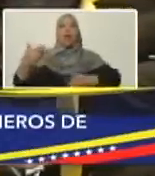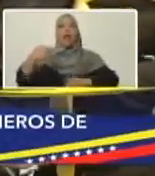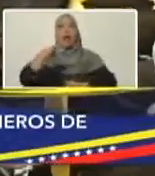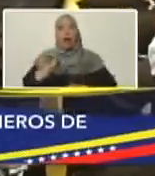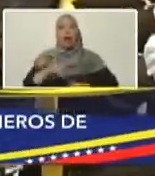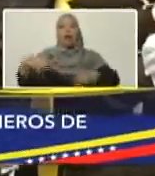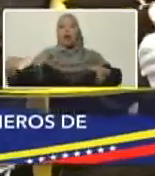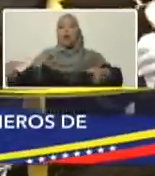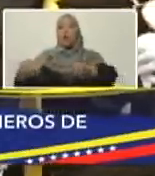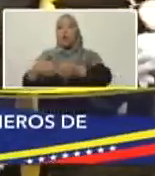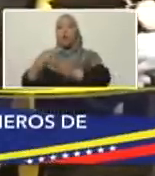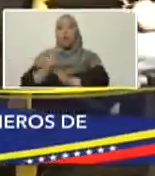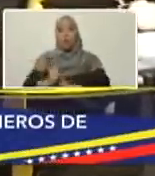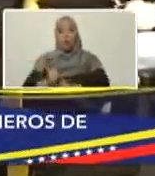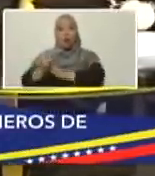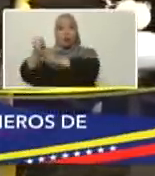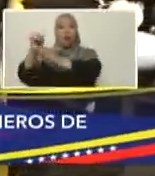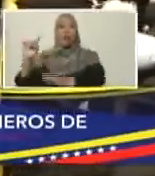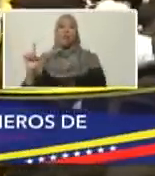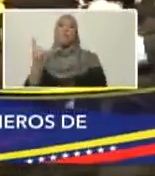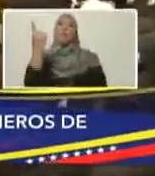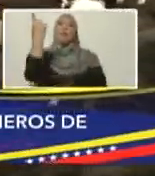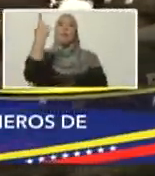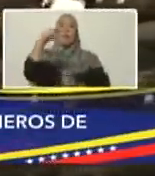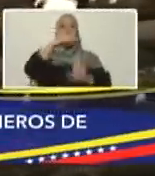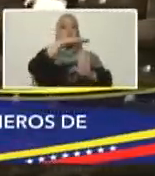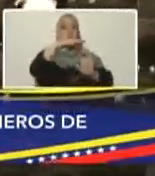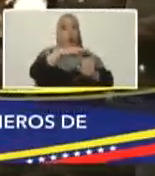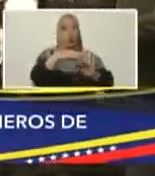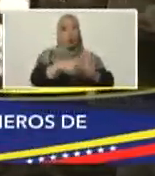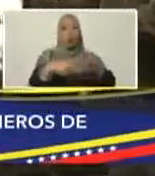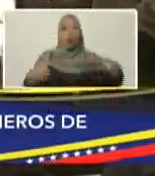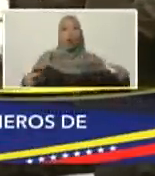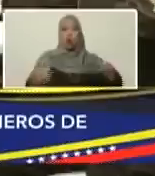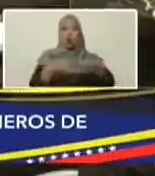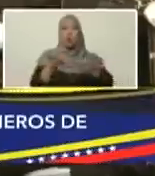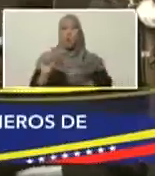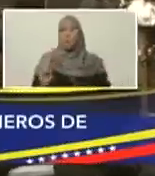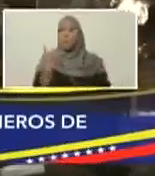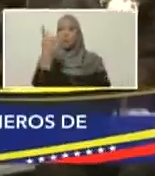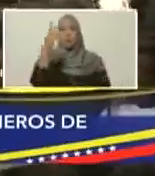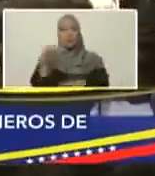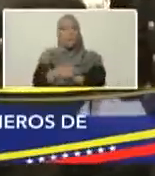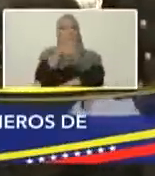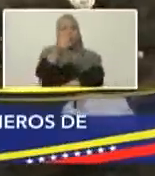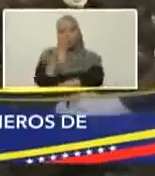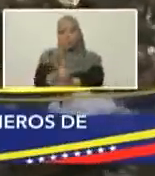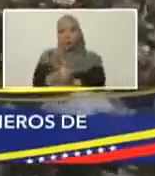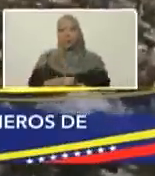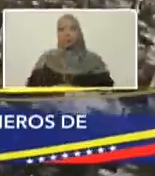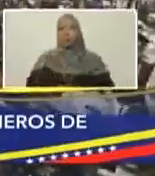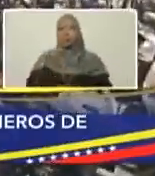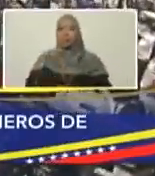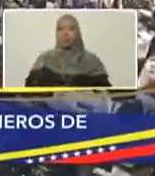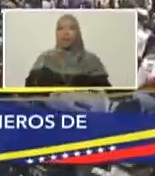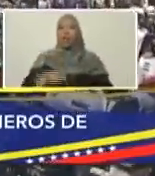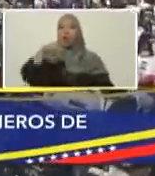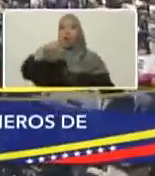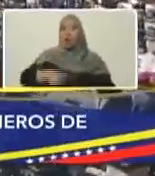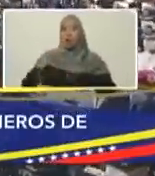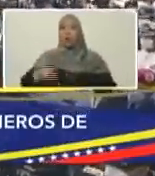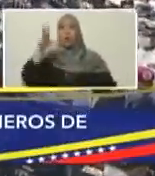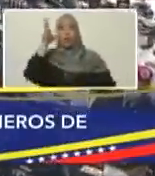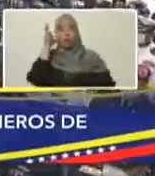y de los oficiales que ocuparon los primeros lugares de sus respectivos componentes. Himno Nacional de la